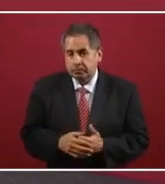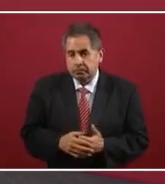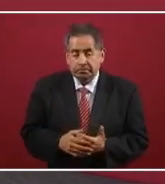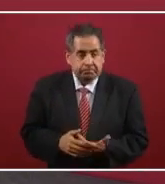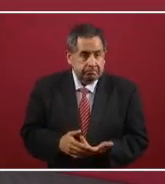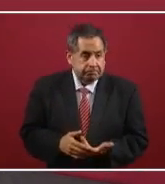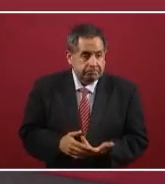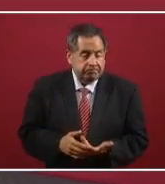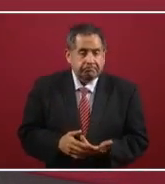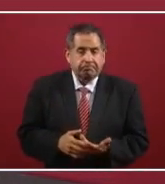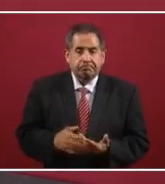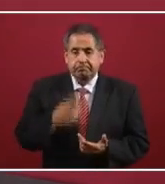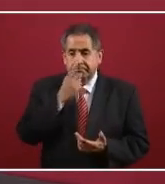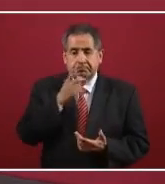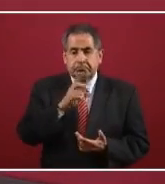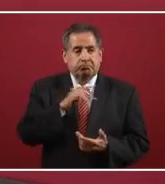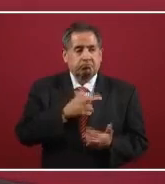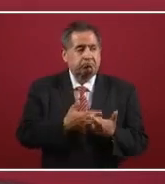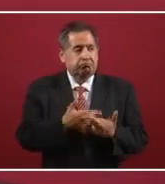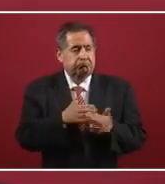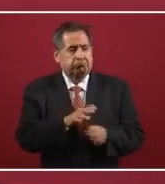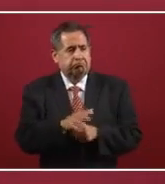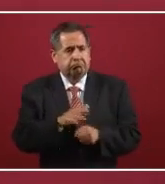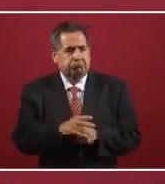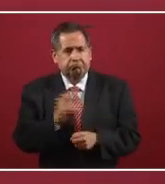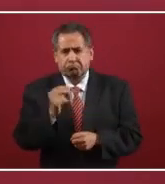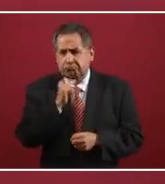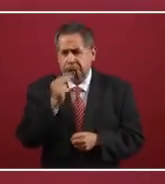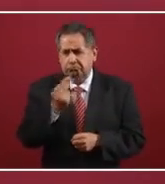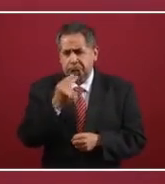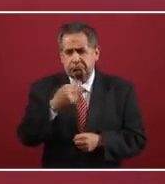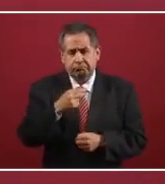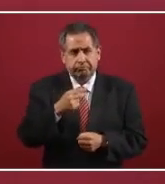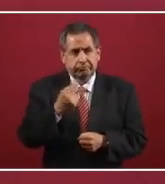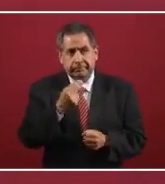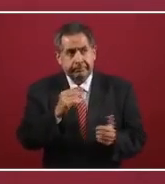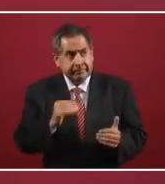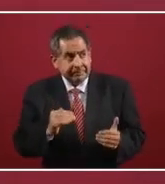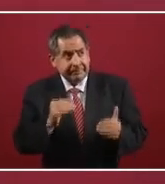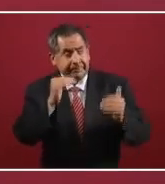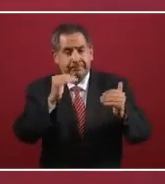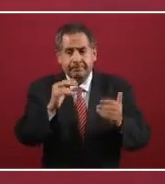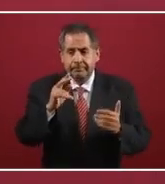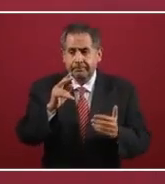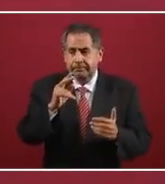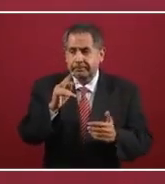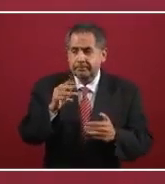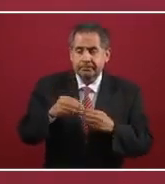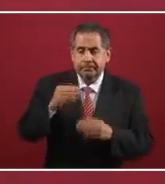tendría agua suficiente si la cortina se queda a 80 metros.